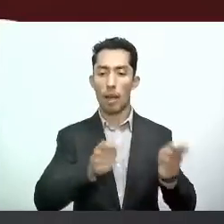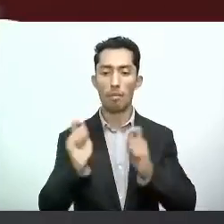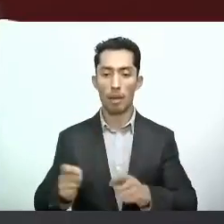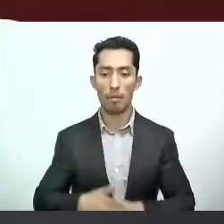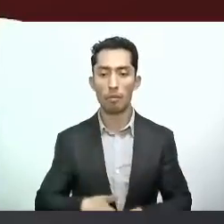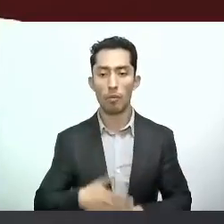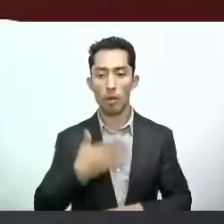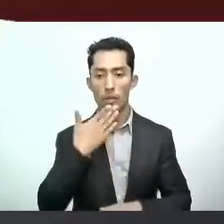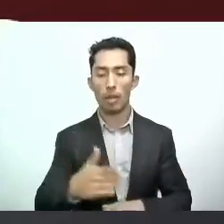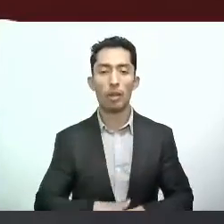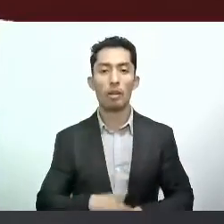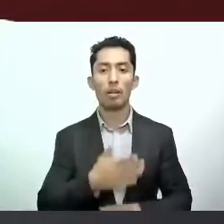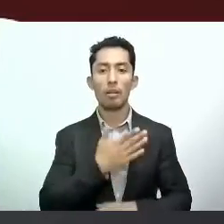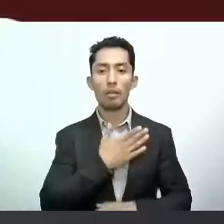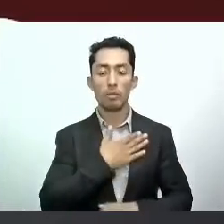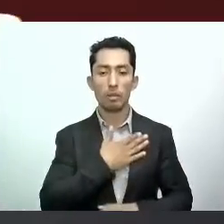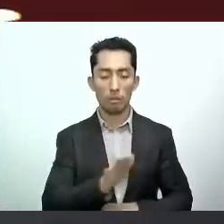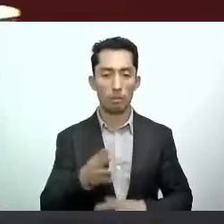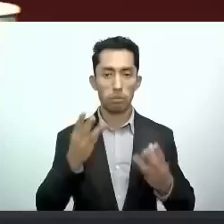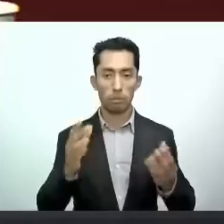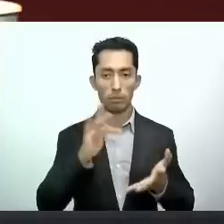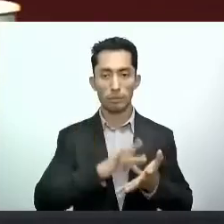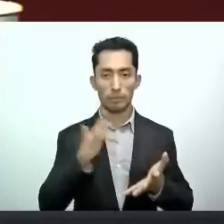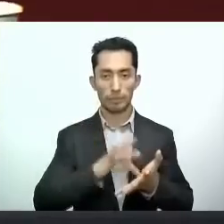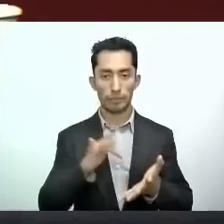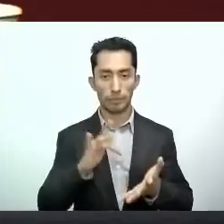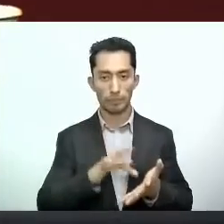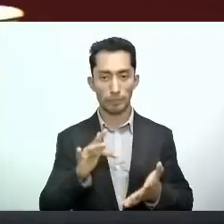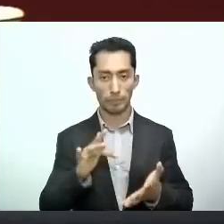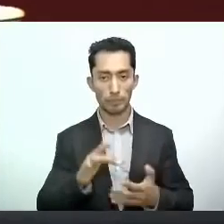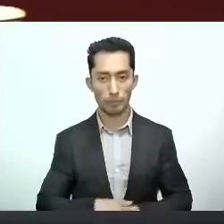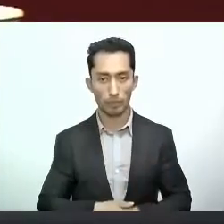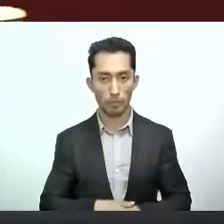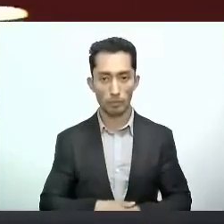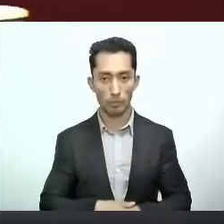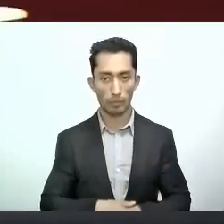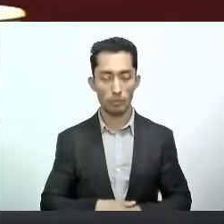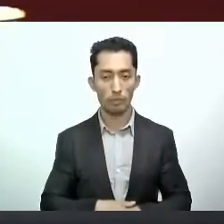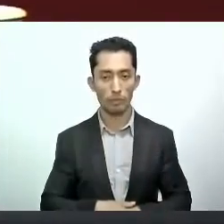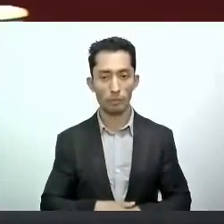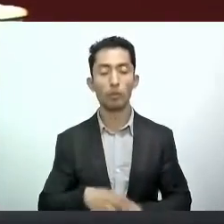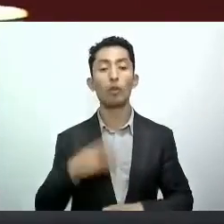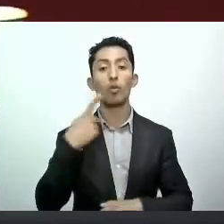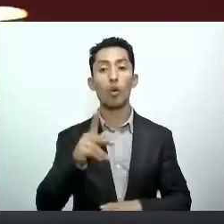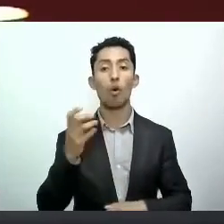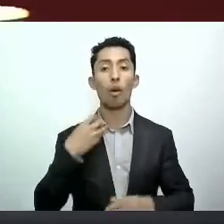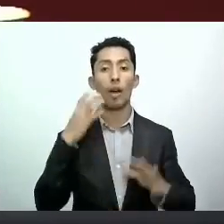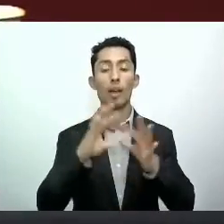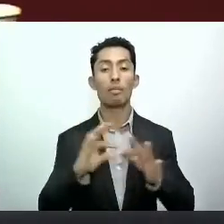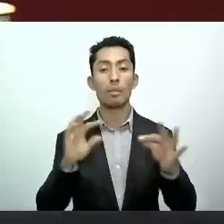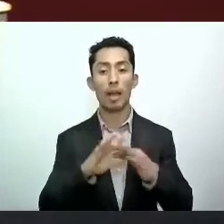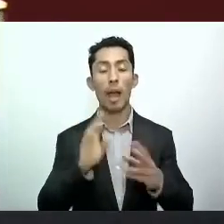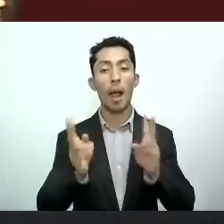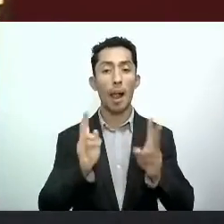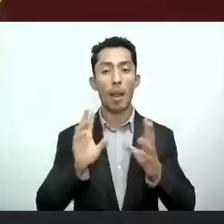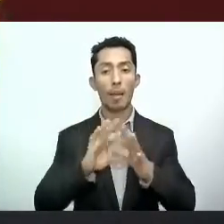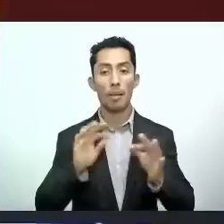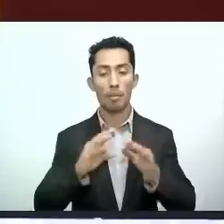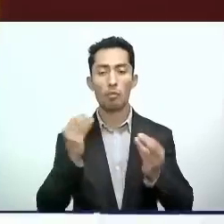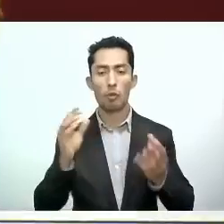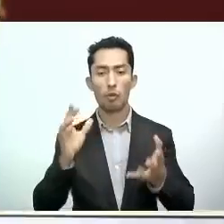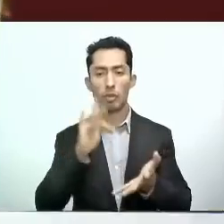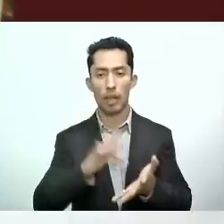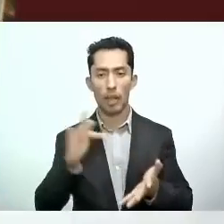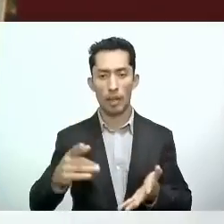Pues bueno, muchísimas gracias por tu ponencia, por tu plática. Creo que nos deja a